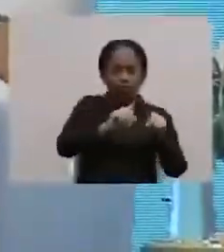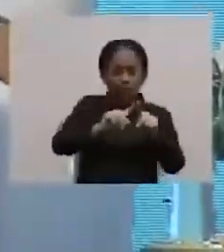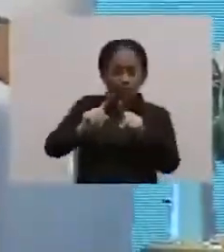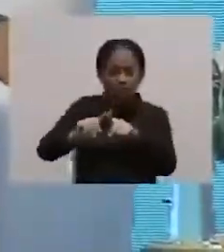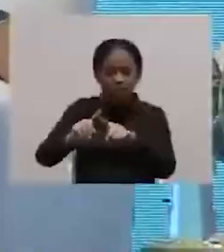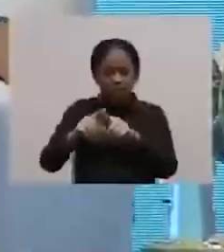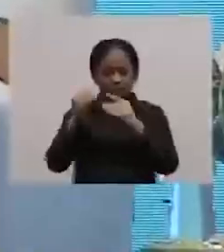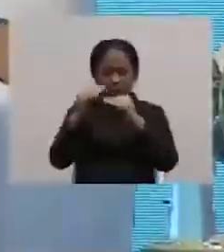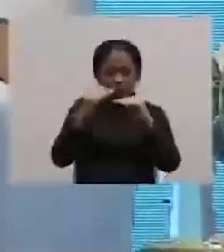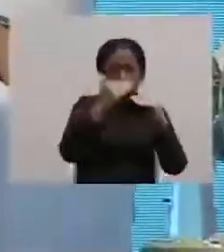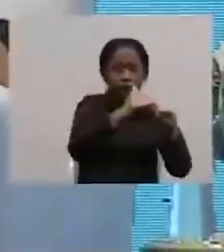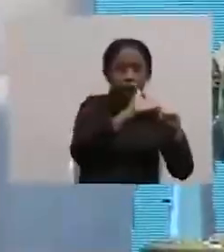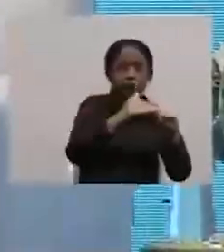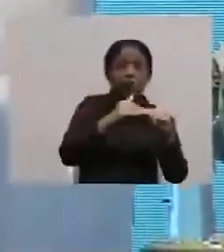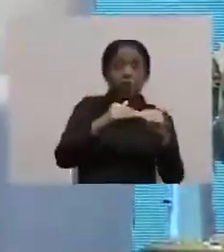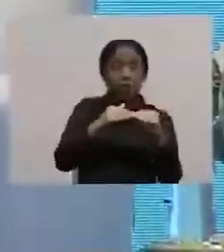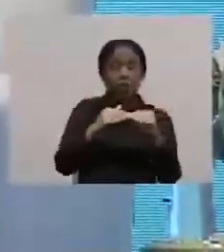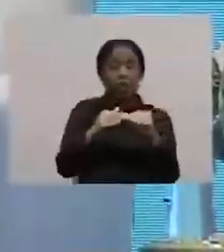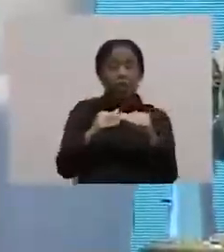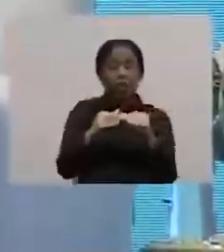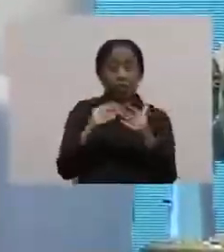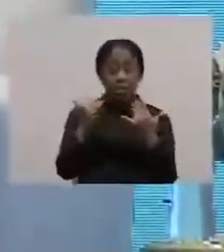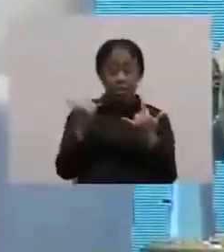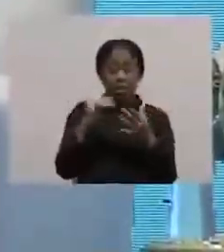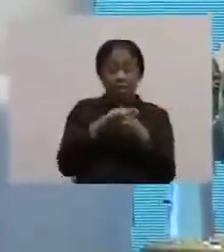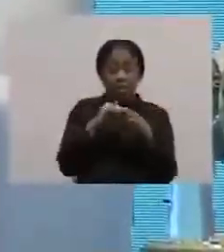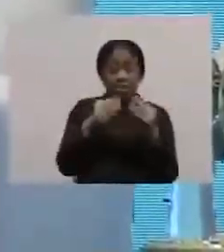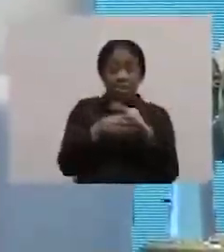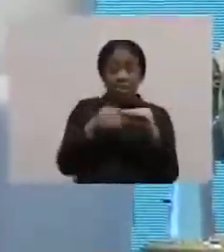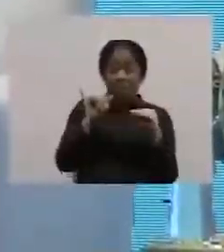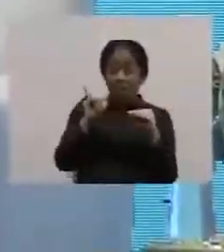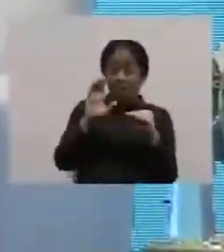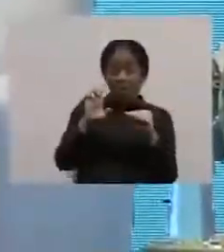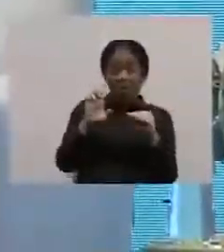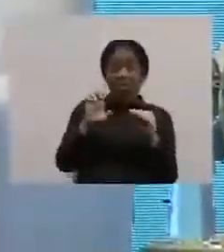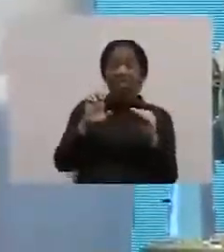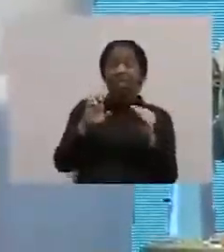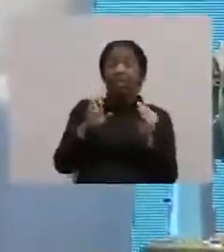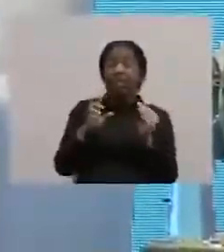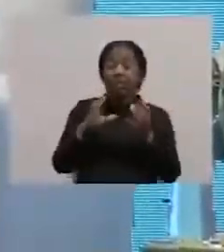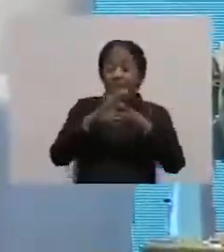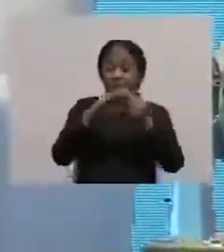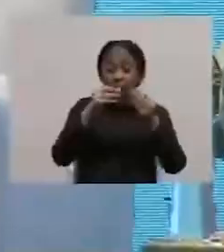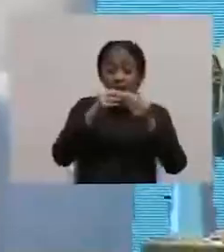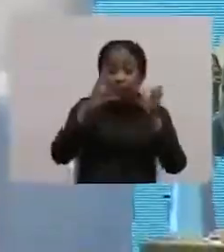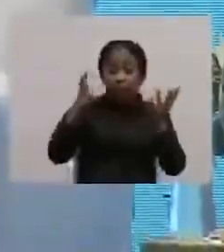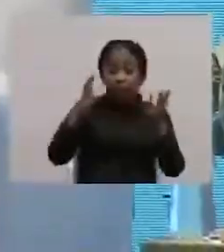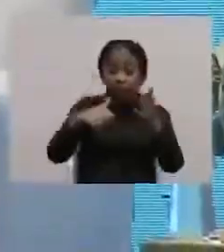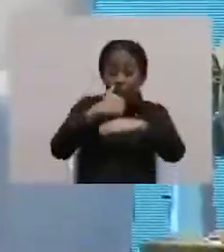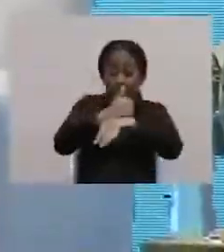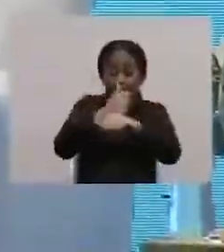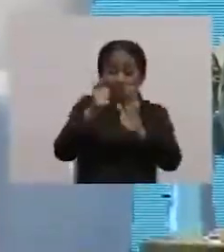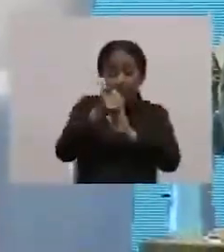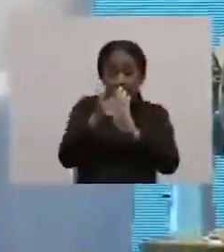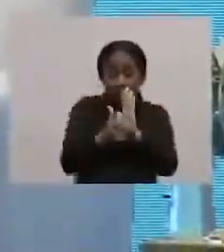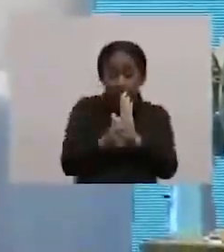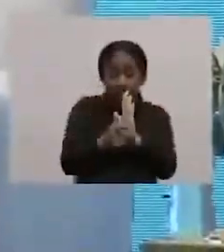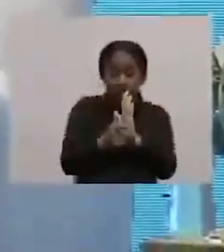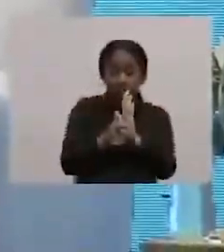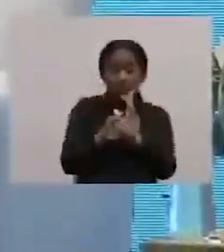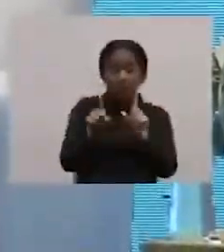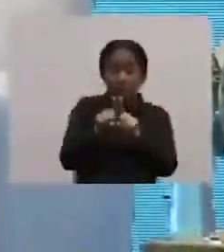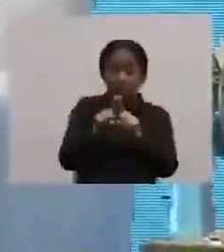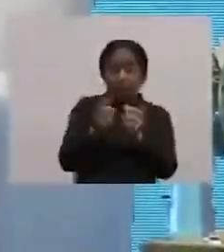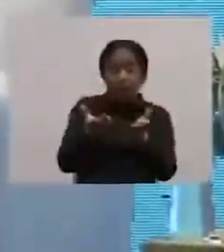esos procesos, y está diciendo la Junta lo que hay, lo que plantea la ley, lo que ellos están proponiendo e incluso, y con